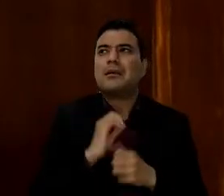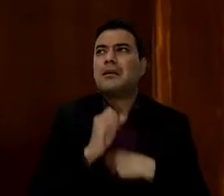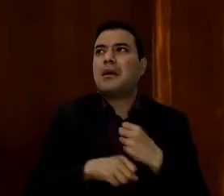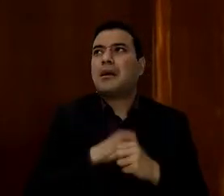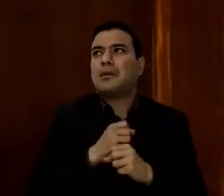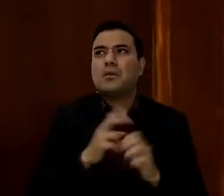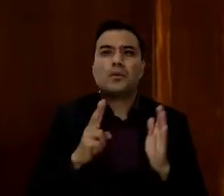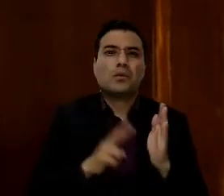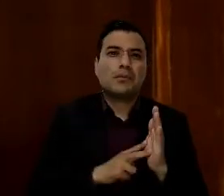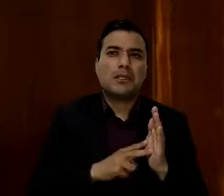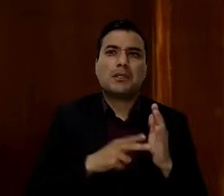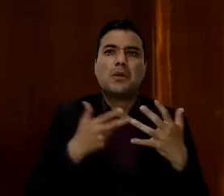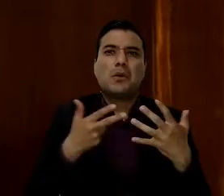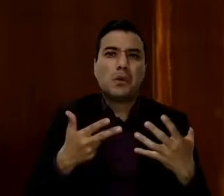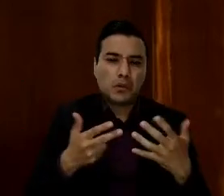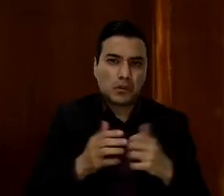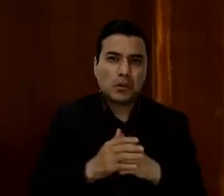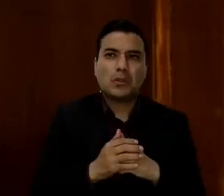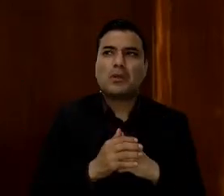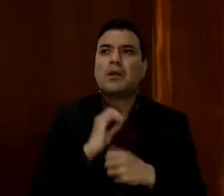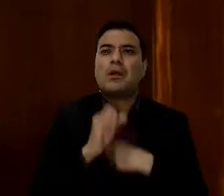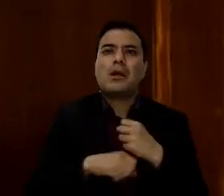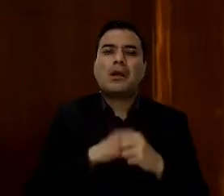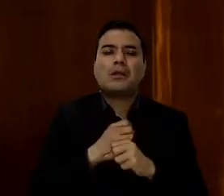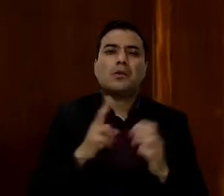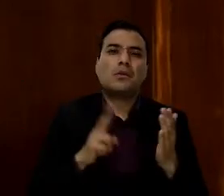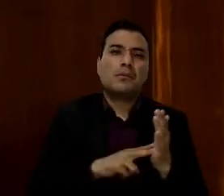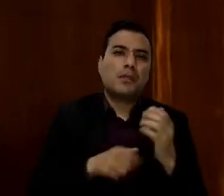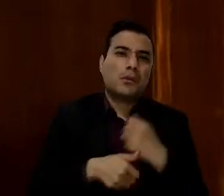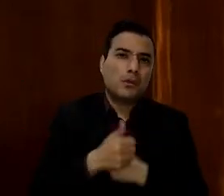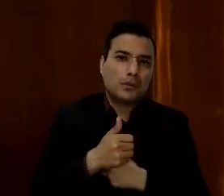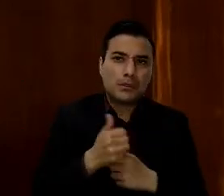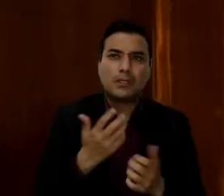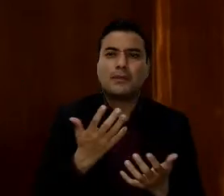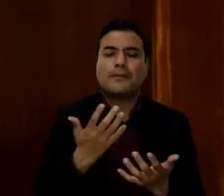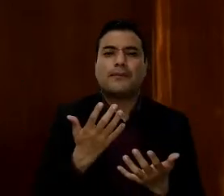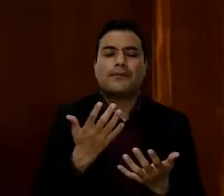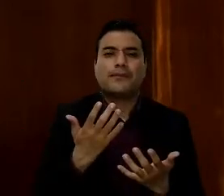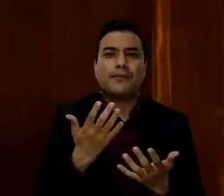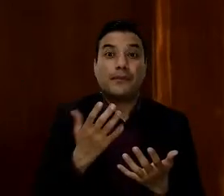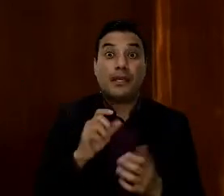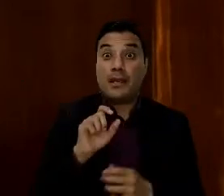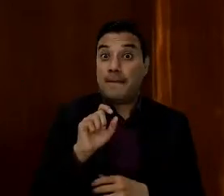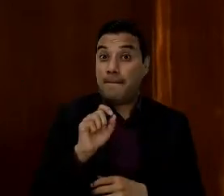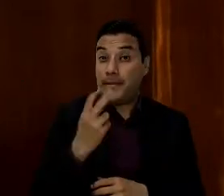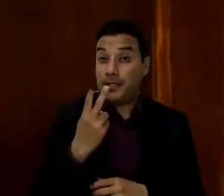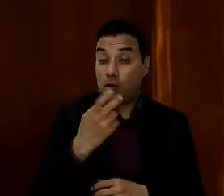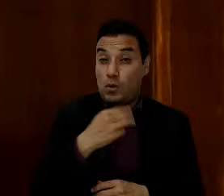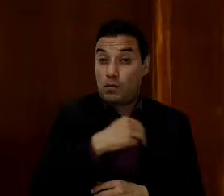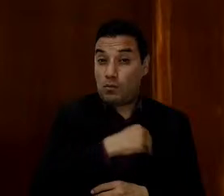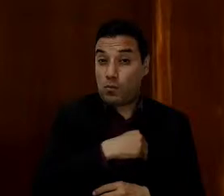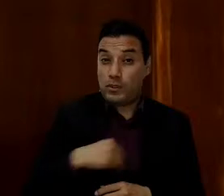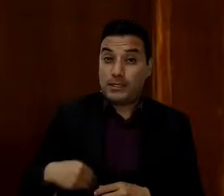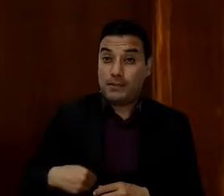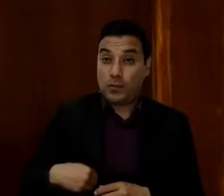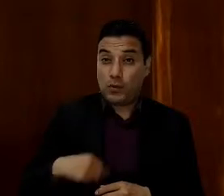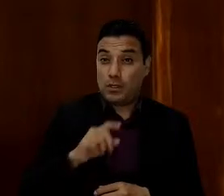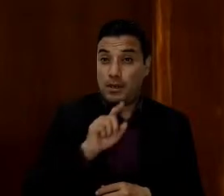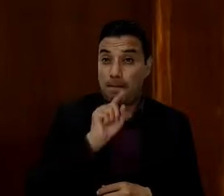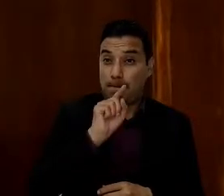al año 2008-6, al año 2011. y tan solo 22 municipios